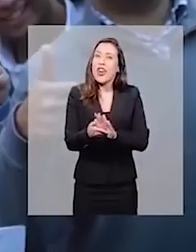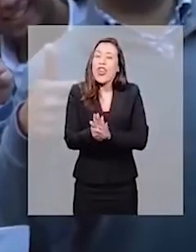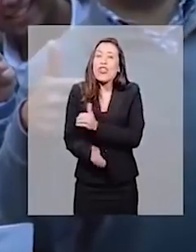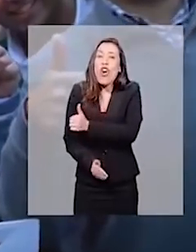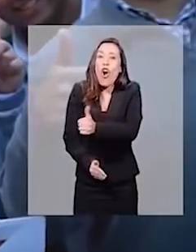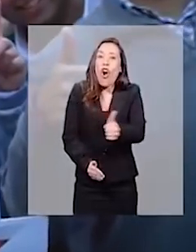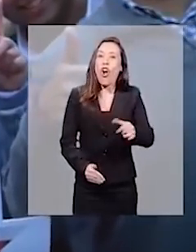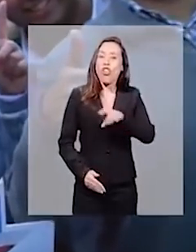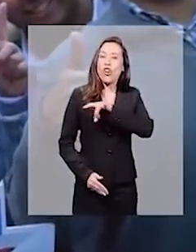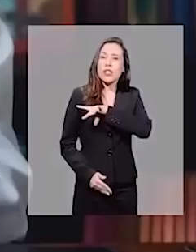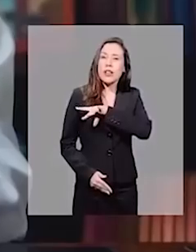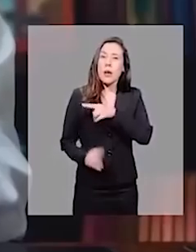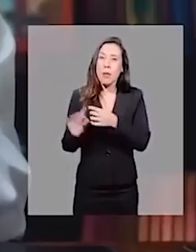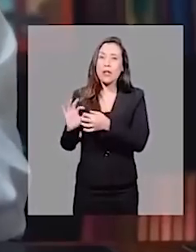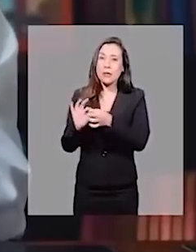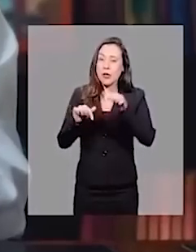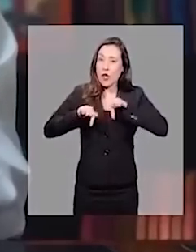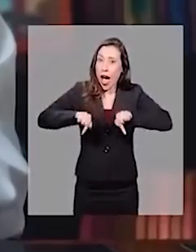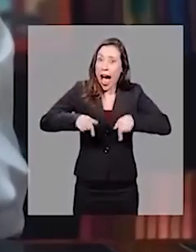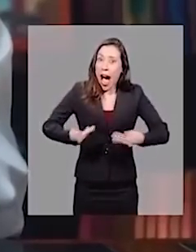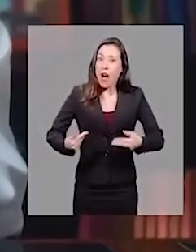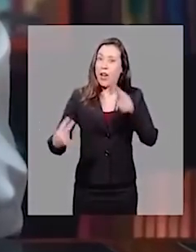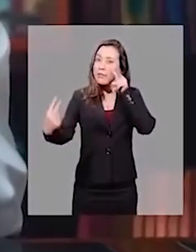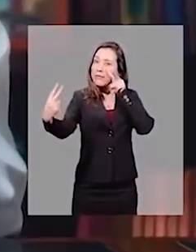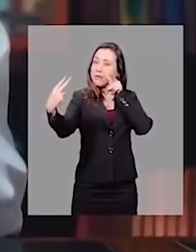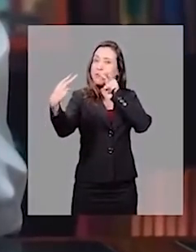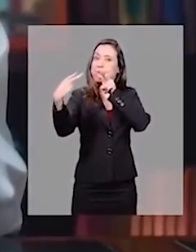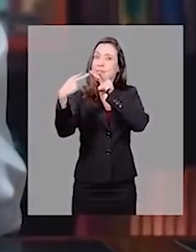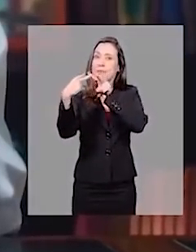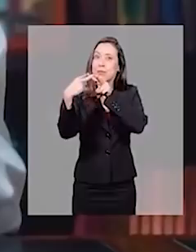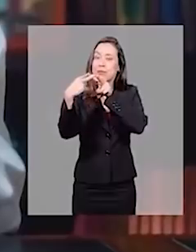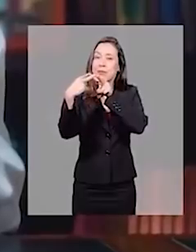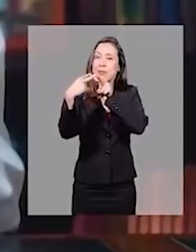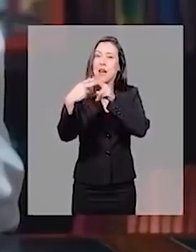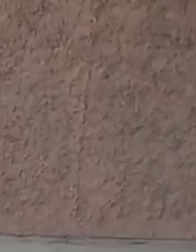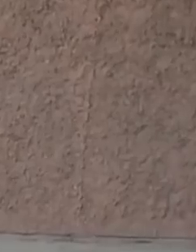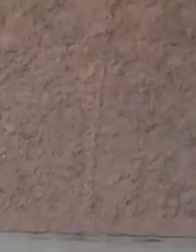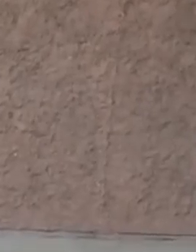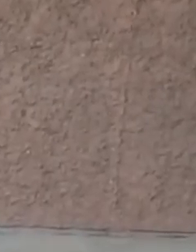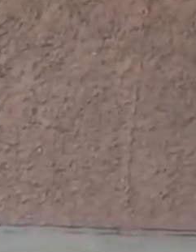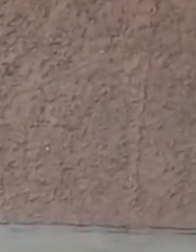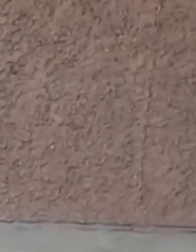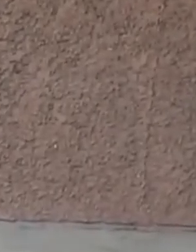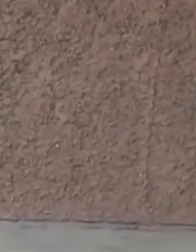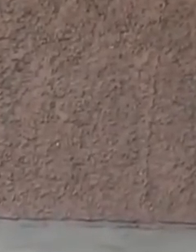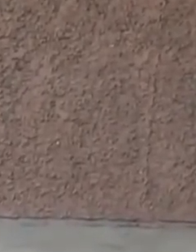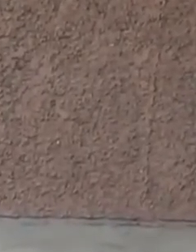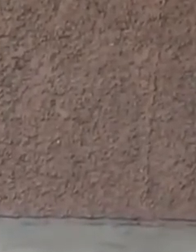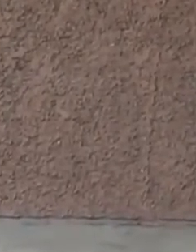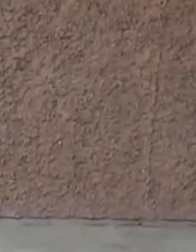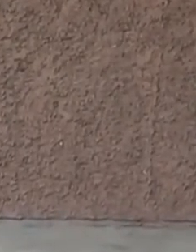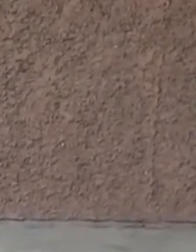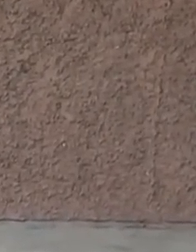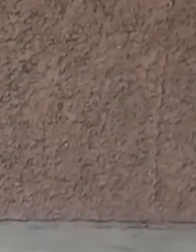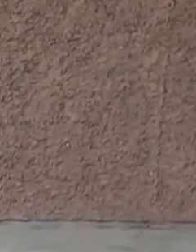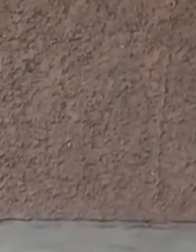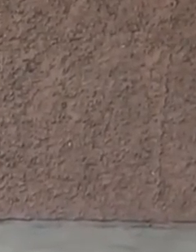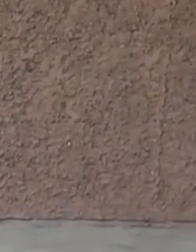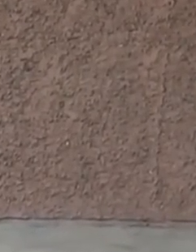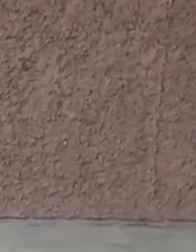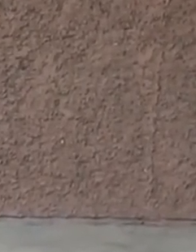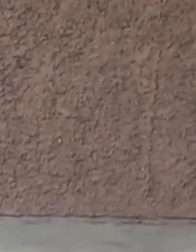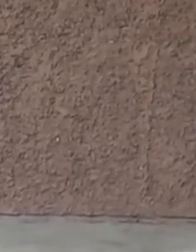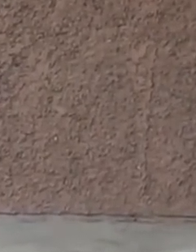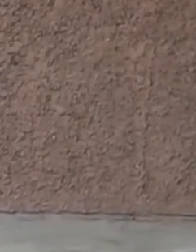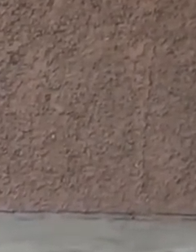los chilenos, de los que votaron por nosotros y también de los que votaron por mi contendor Alejandro Guille, a quien también le